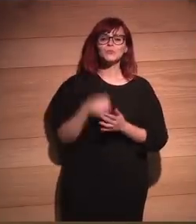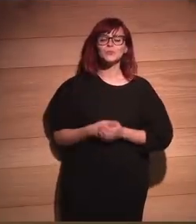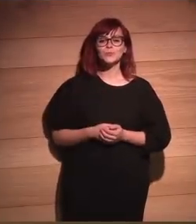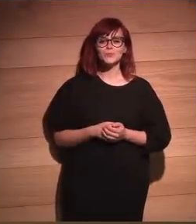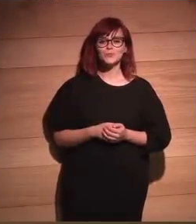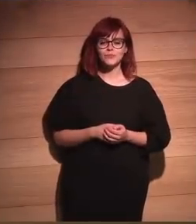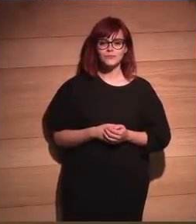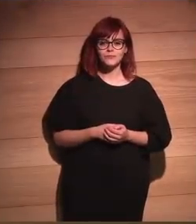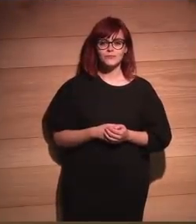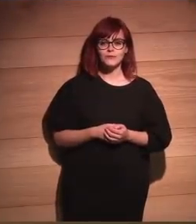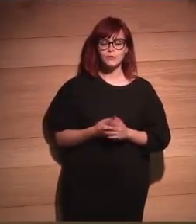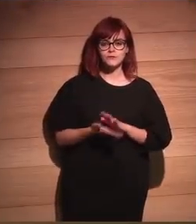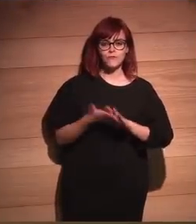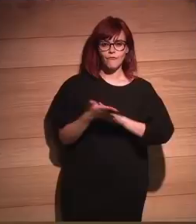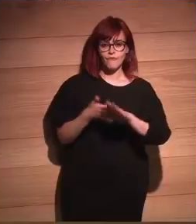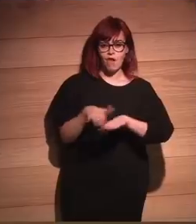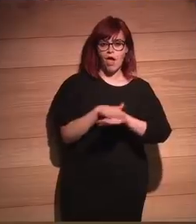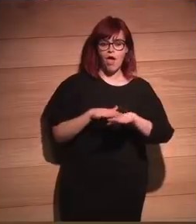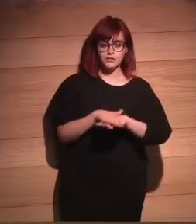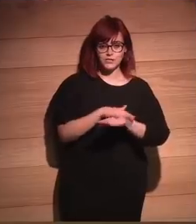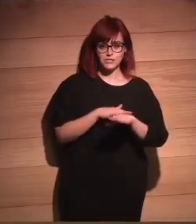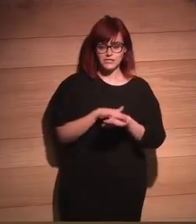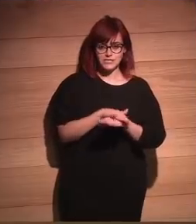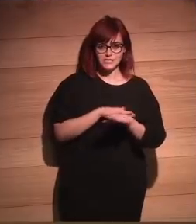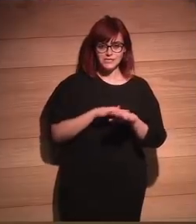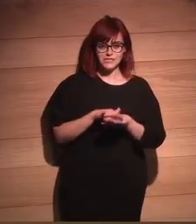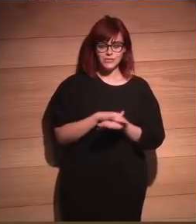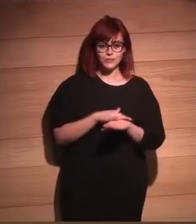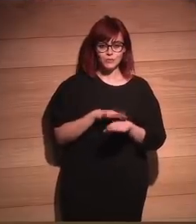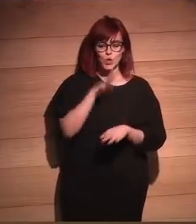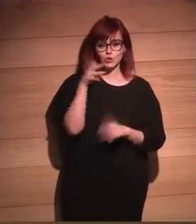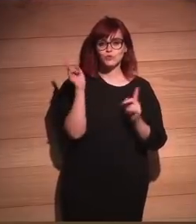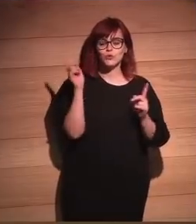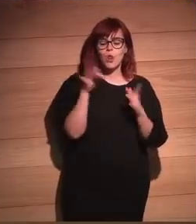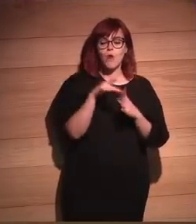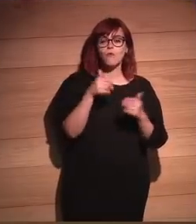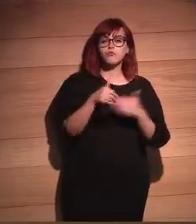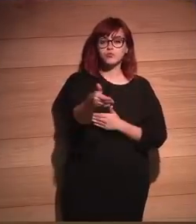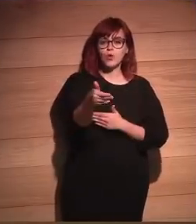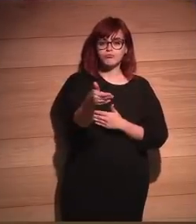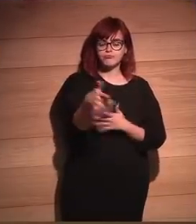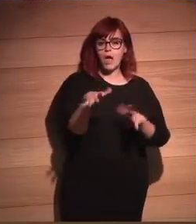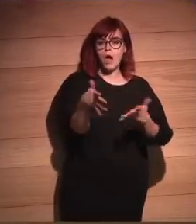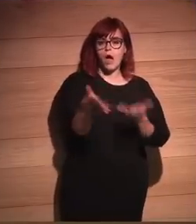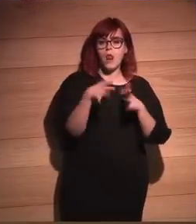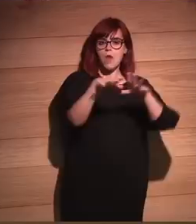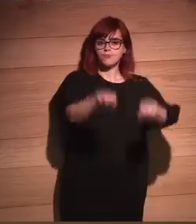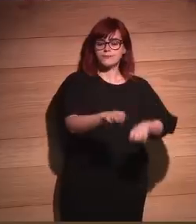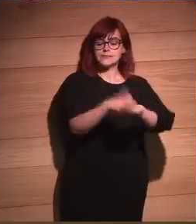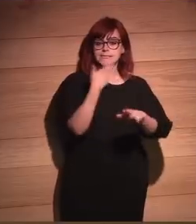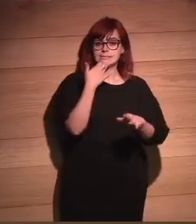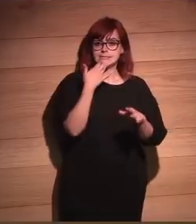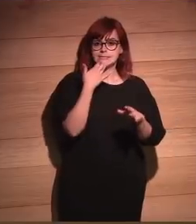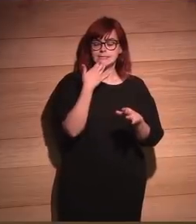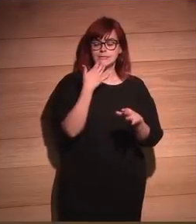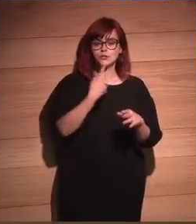punto fundamental, porque realmente es decir, solo podremos ganar el futuro, solo podremos desarrollarnos si realmente conseguimos